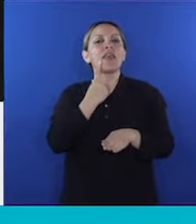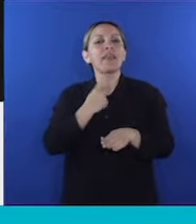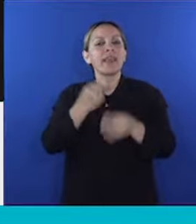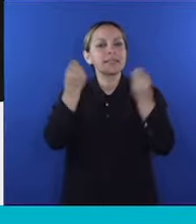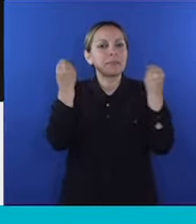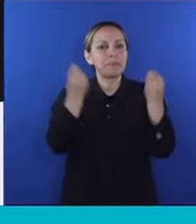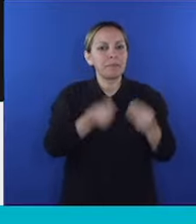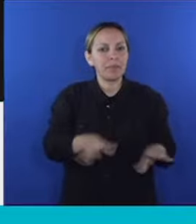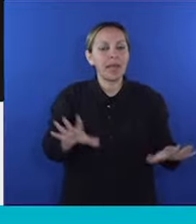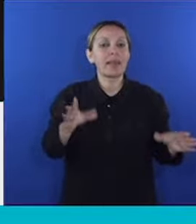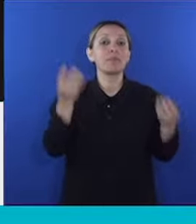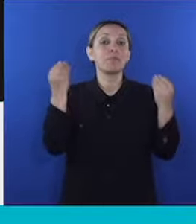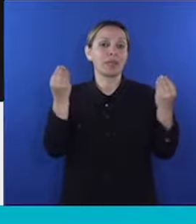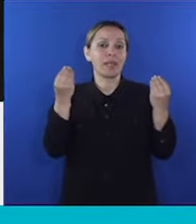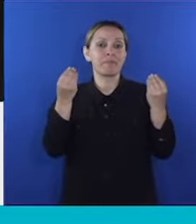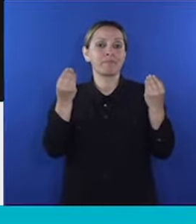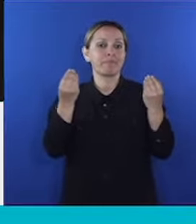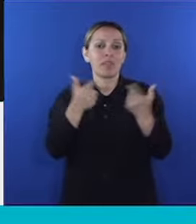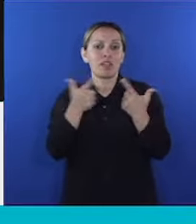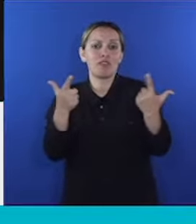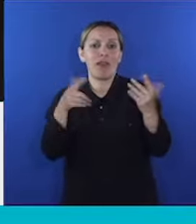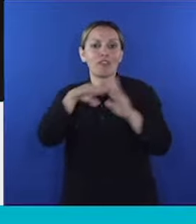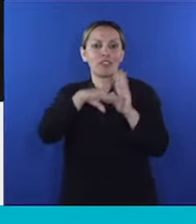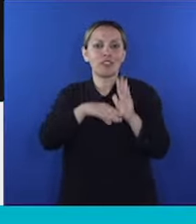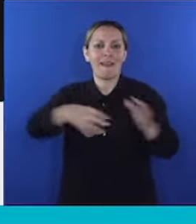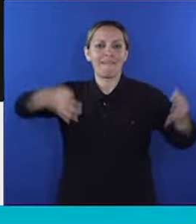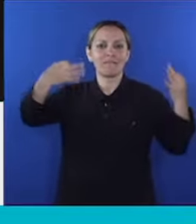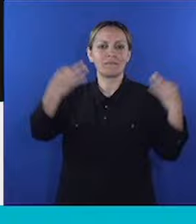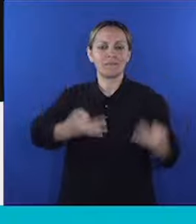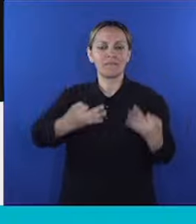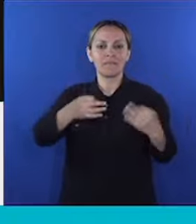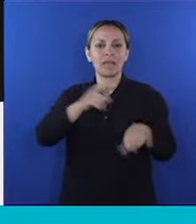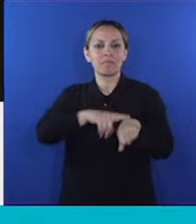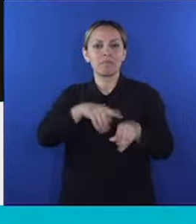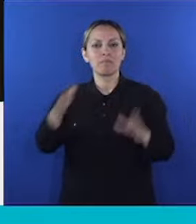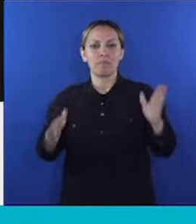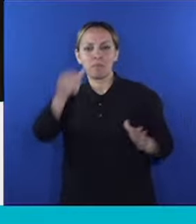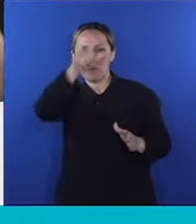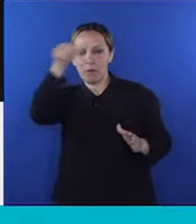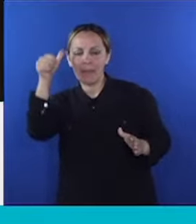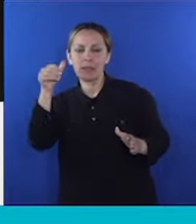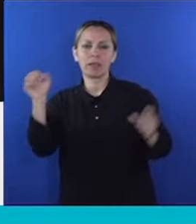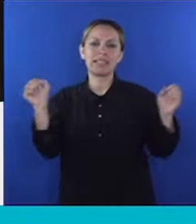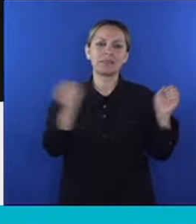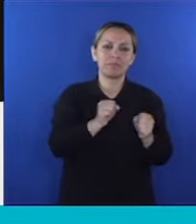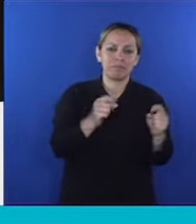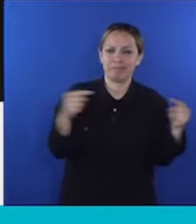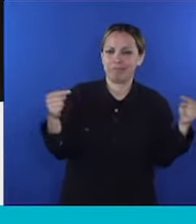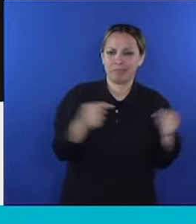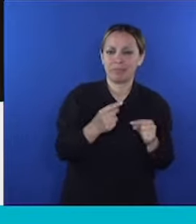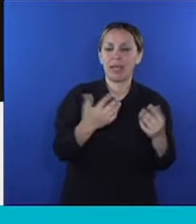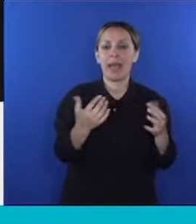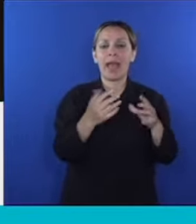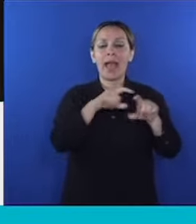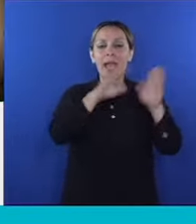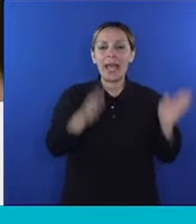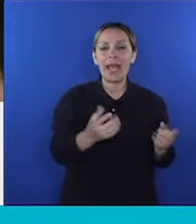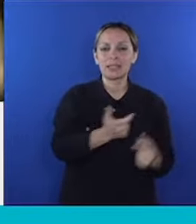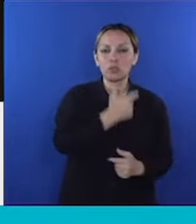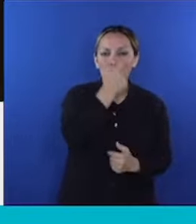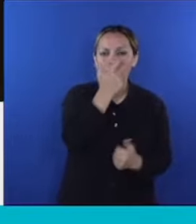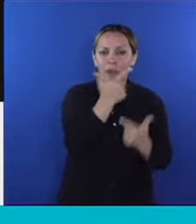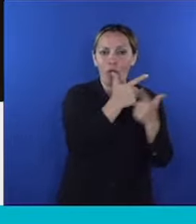porque no hay condiciones para cursar en verano no hay condiciones para czar en invierno no están las estufas no están los ventiladores